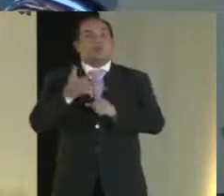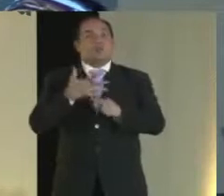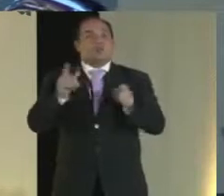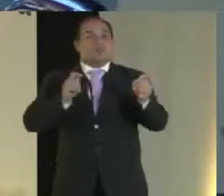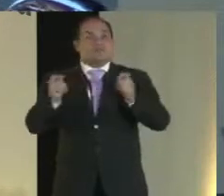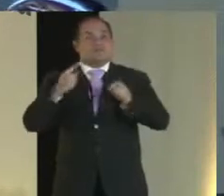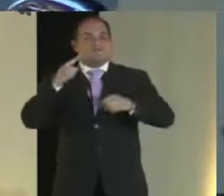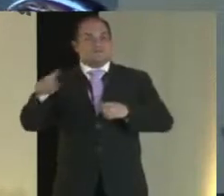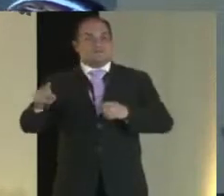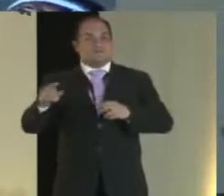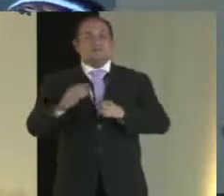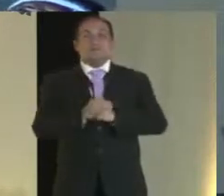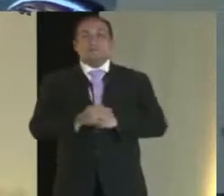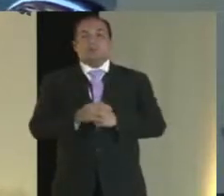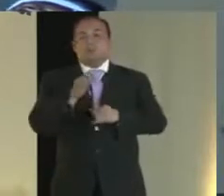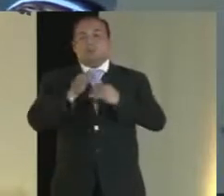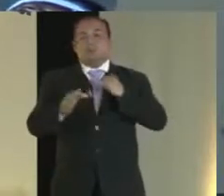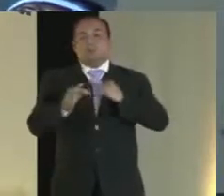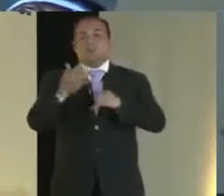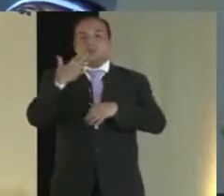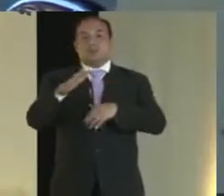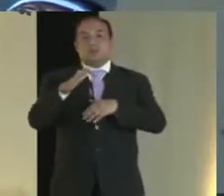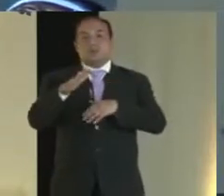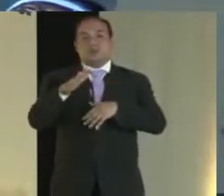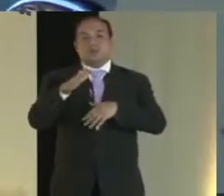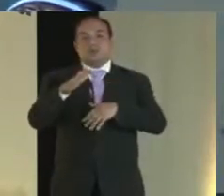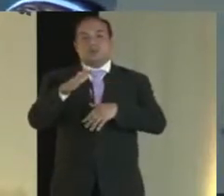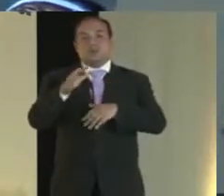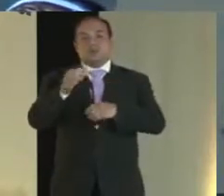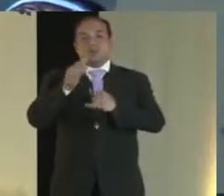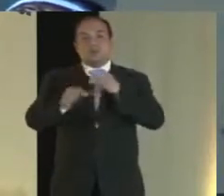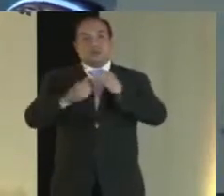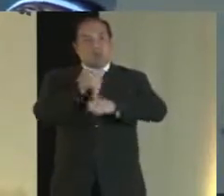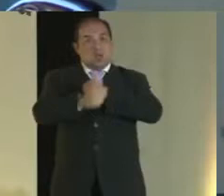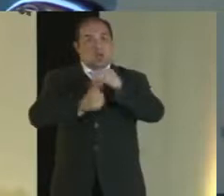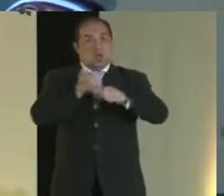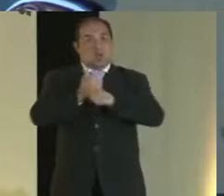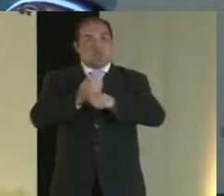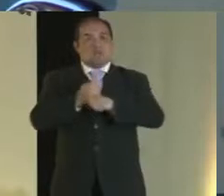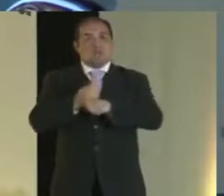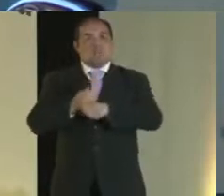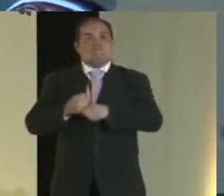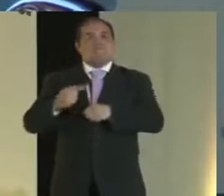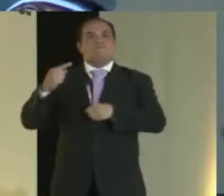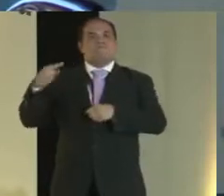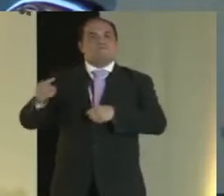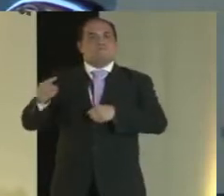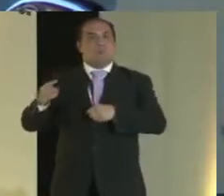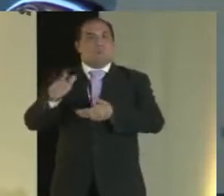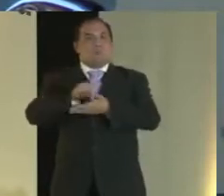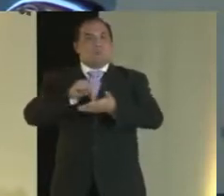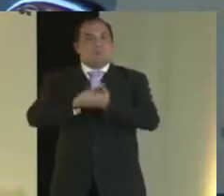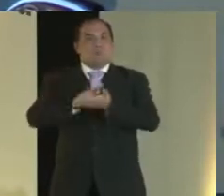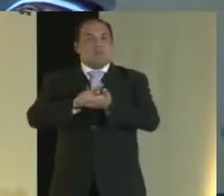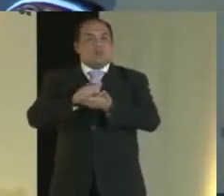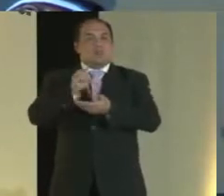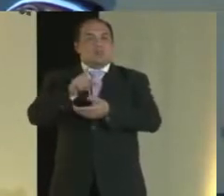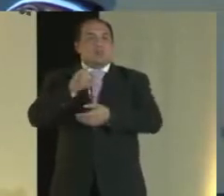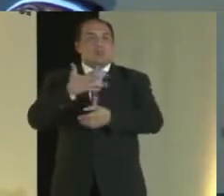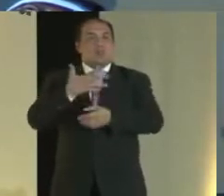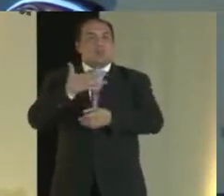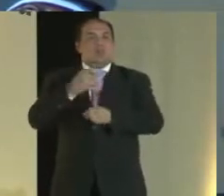autoritario. En las últimas décadas, como sabemos, se impusieron leyes y sobre todo prácticas como la